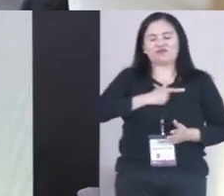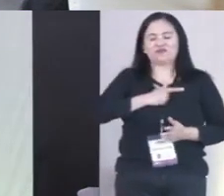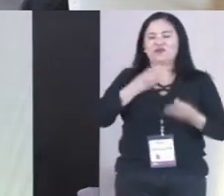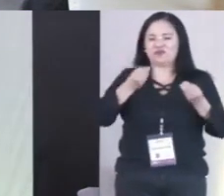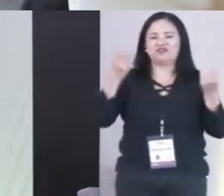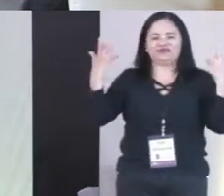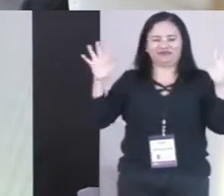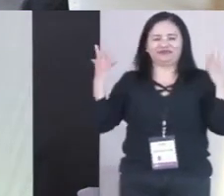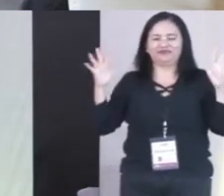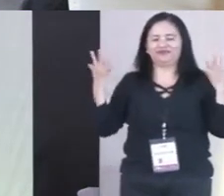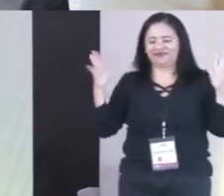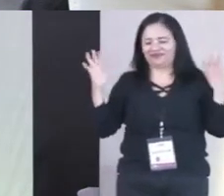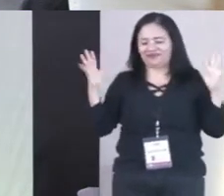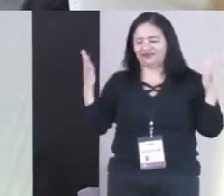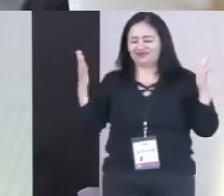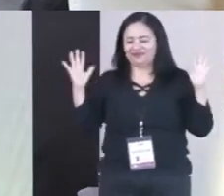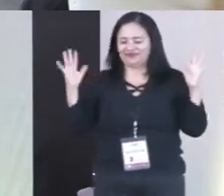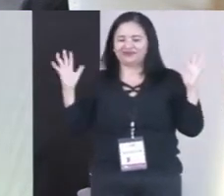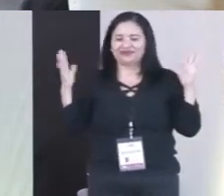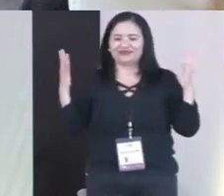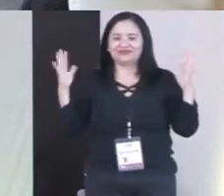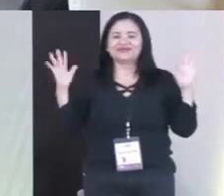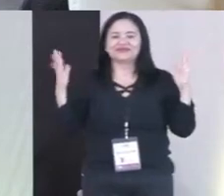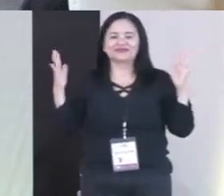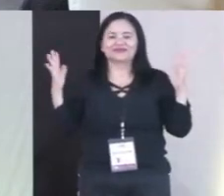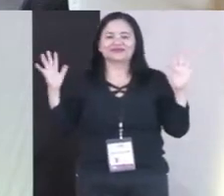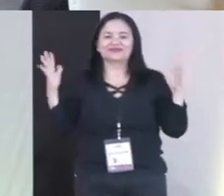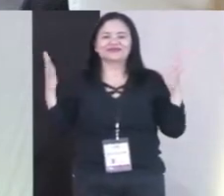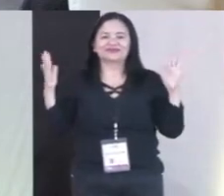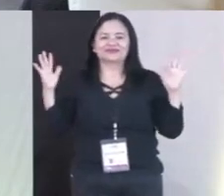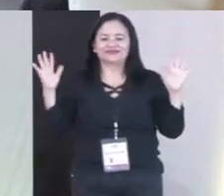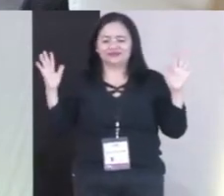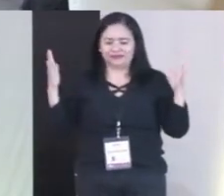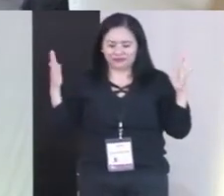brillante. Es todo.